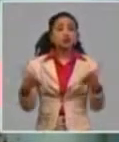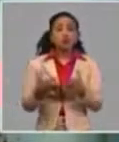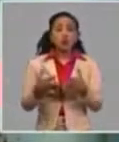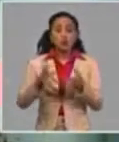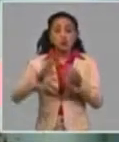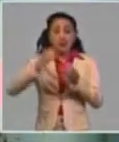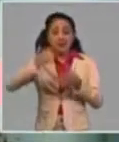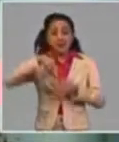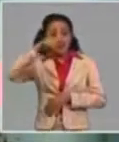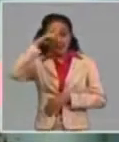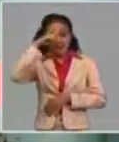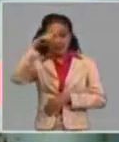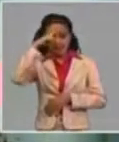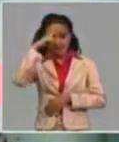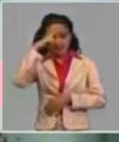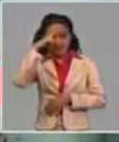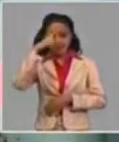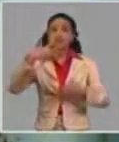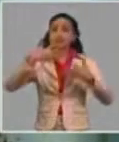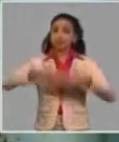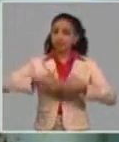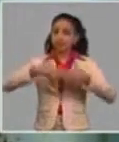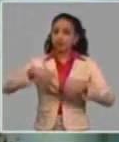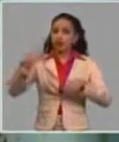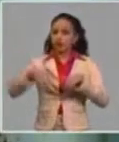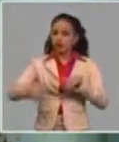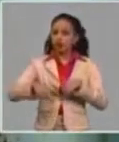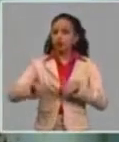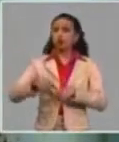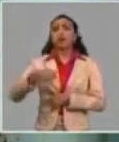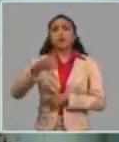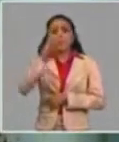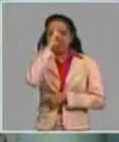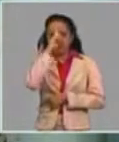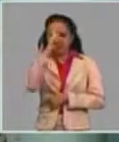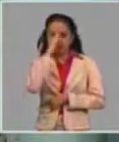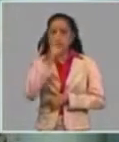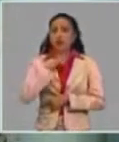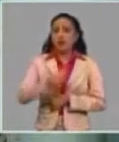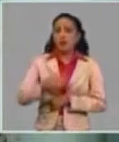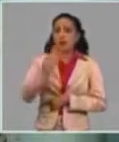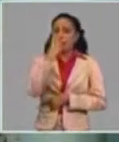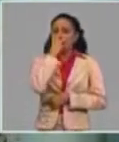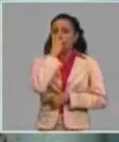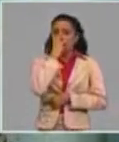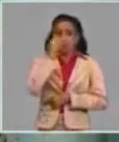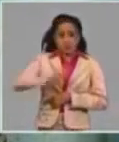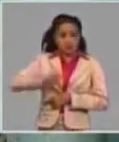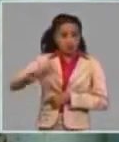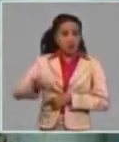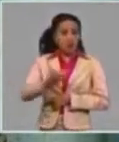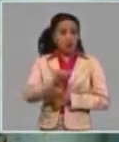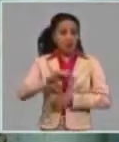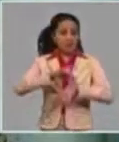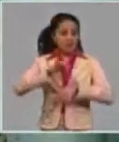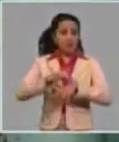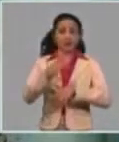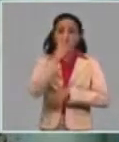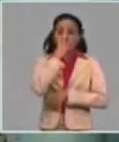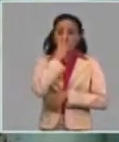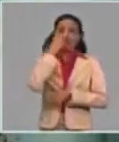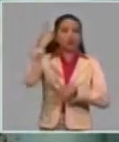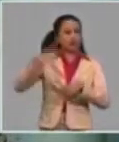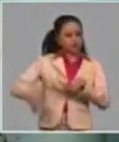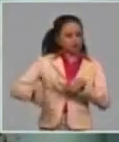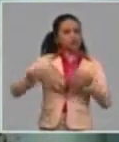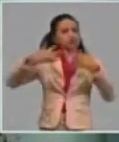industriales y medicinales, entre ellos los más conocidos, el oxígeno, el acetileno, el óxido nitroso, el argón, en sentido general, aparte